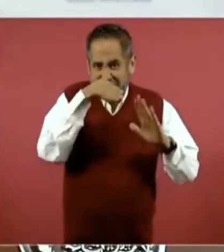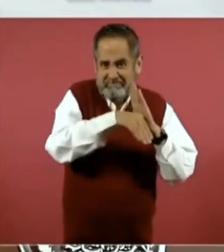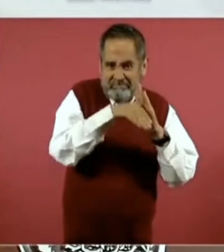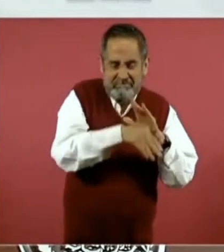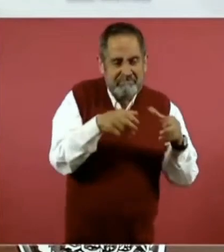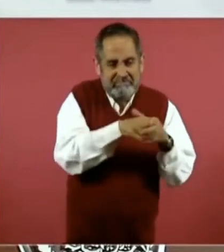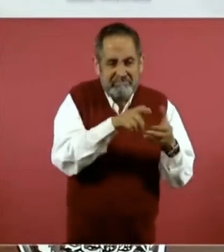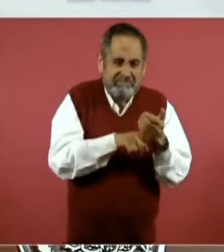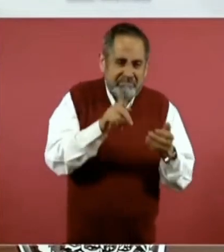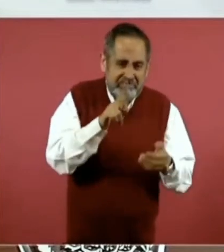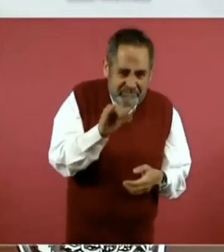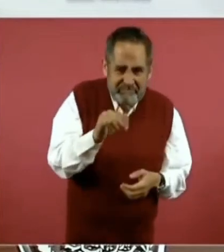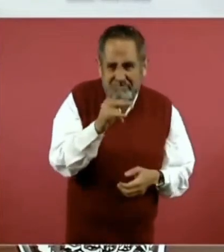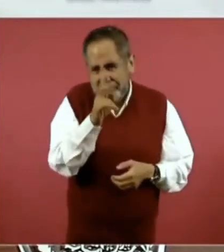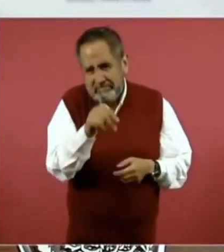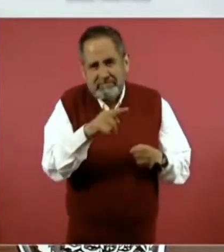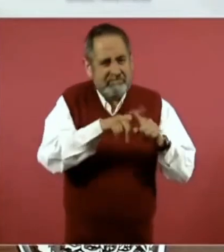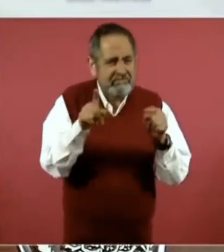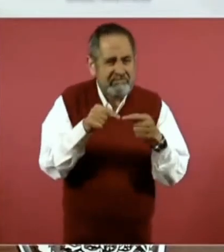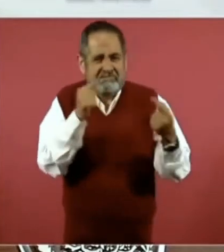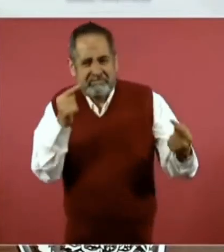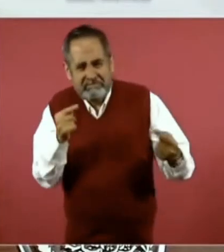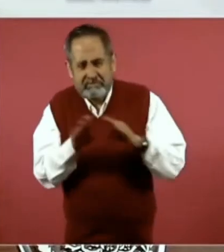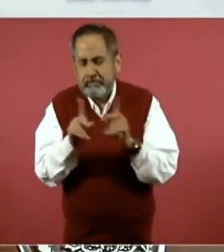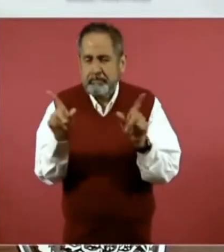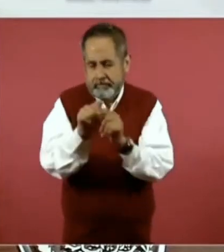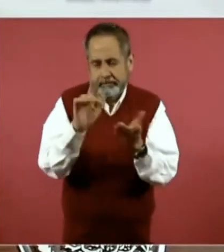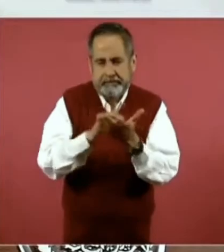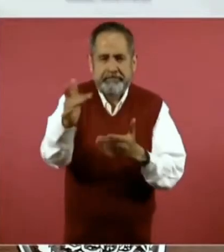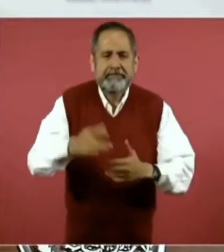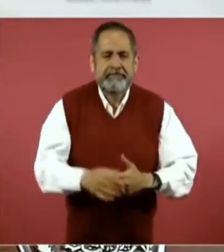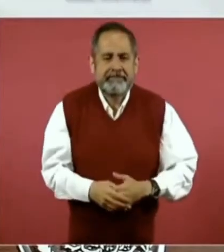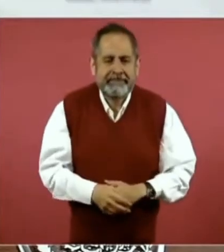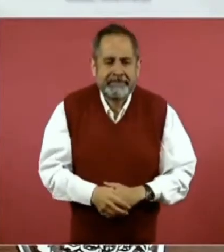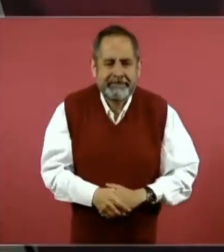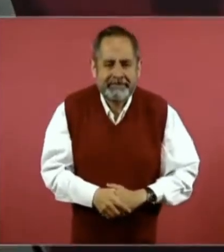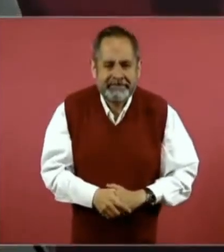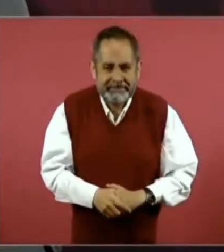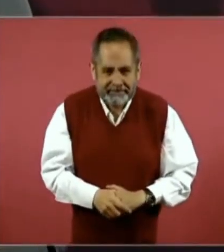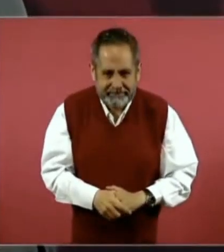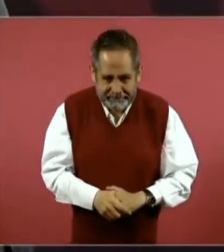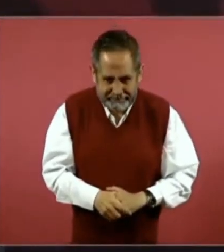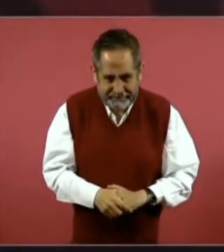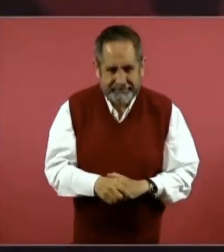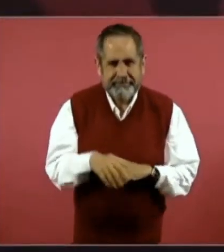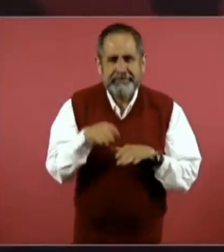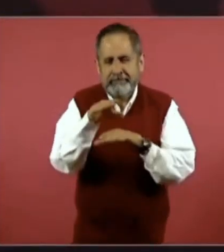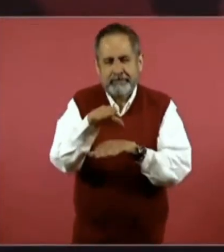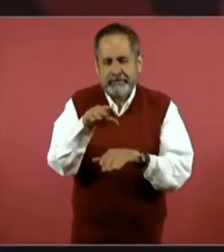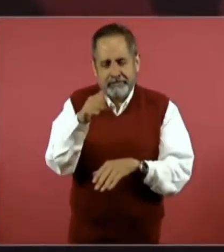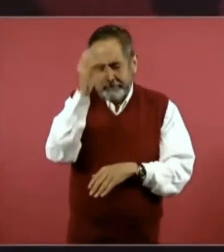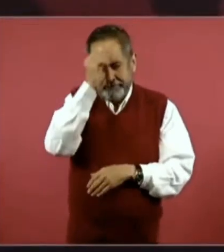el PRI, en el PAN, en los partidos de oposición, presidente? Gracias. No voy a opinar sobre eso,